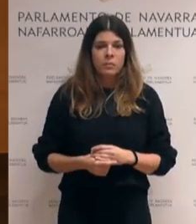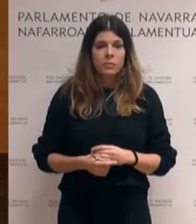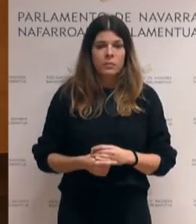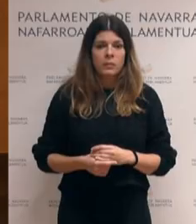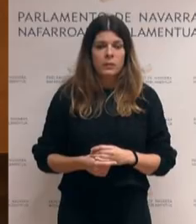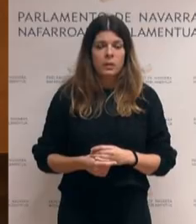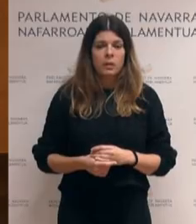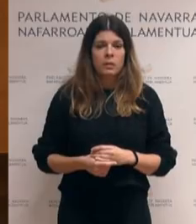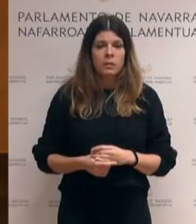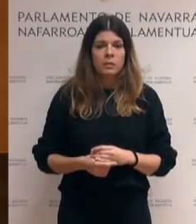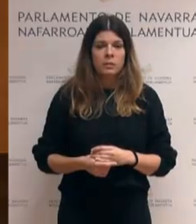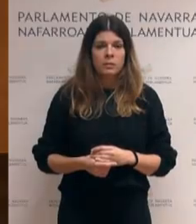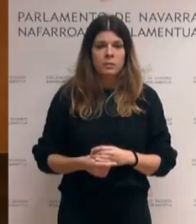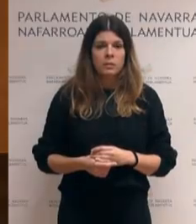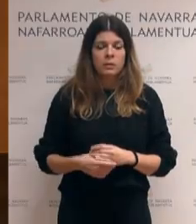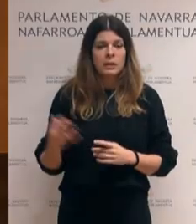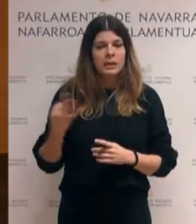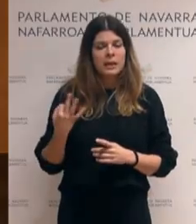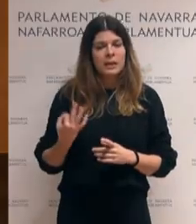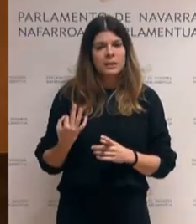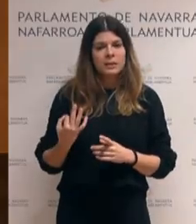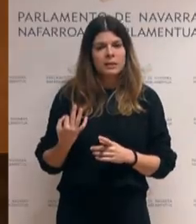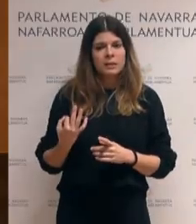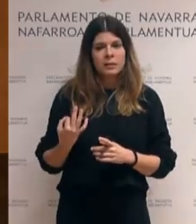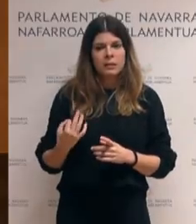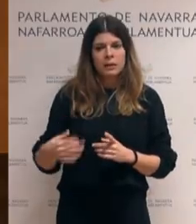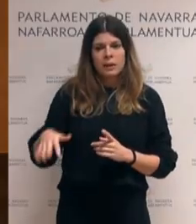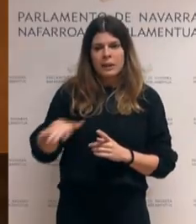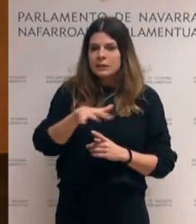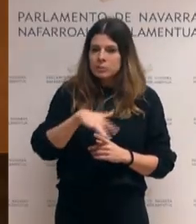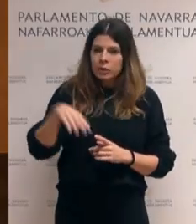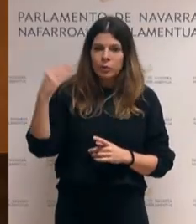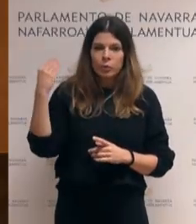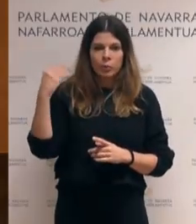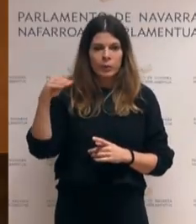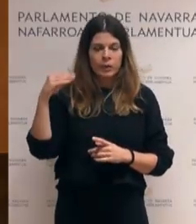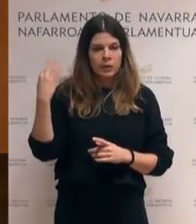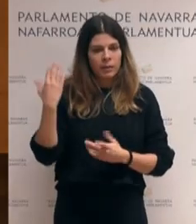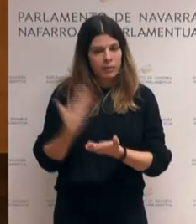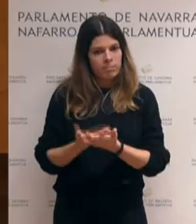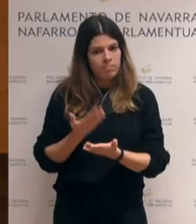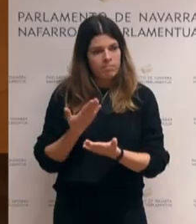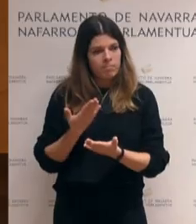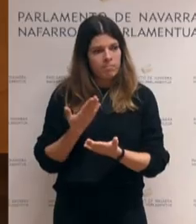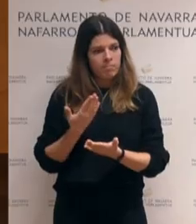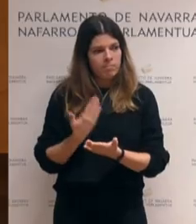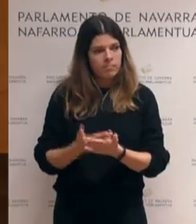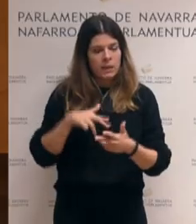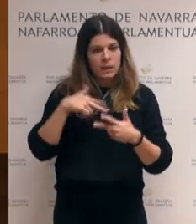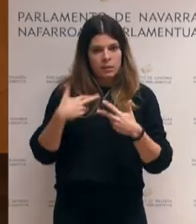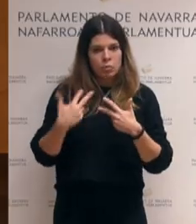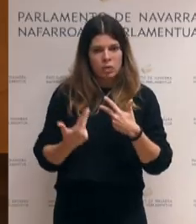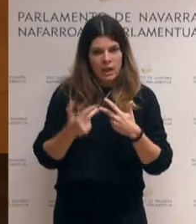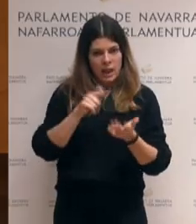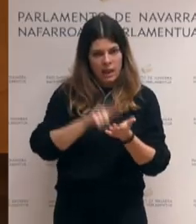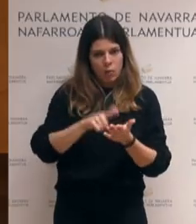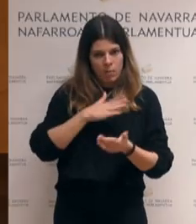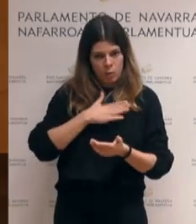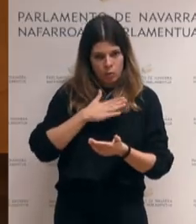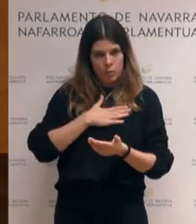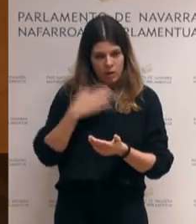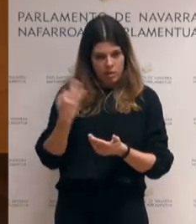dugu zoritz perton gainetik lurralde eskubideak lehen eta ildo horretan